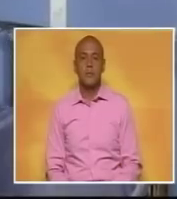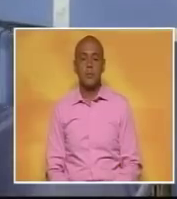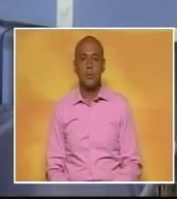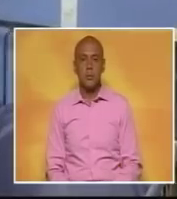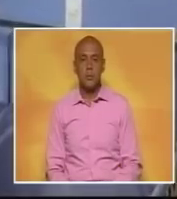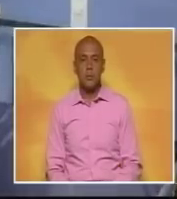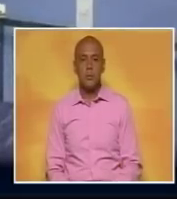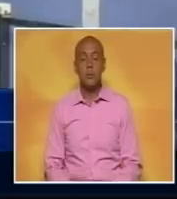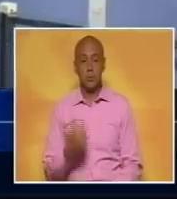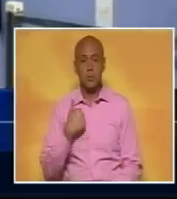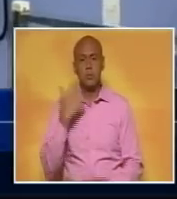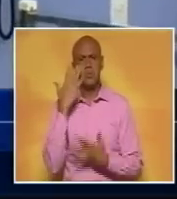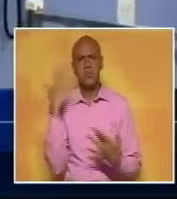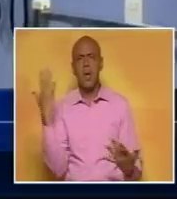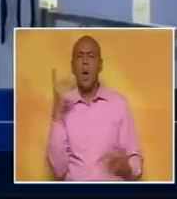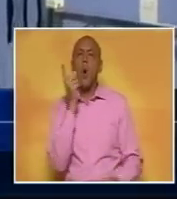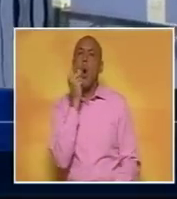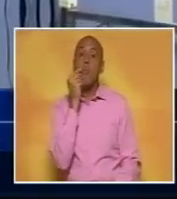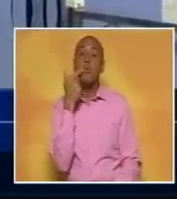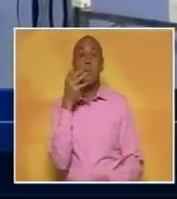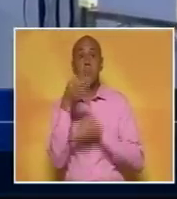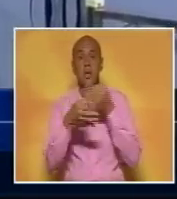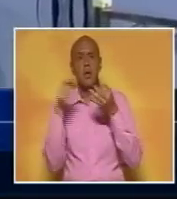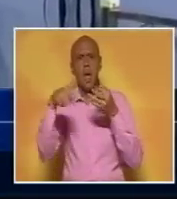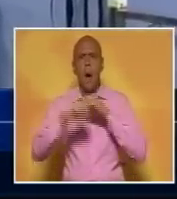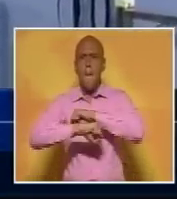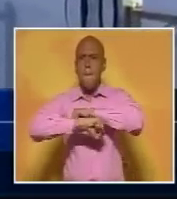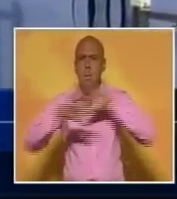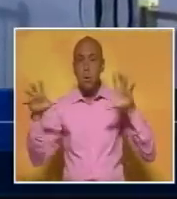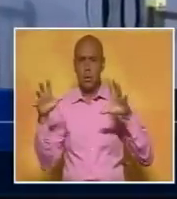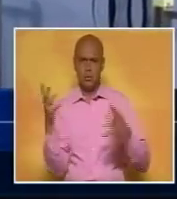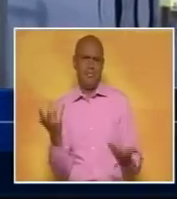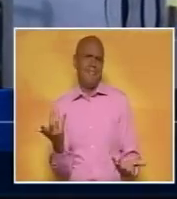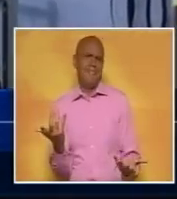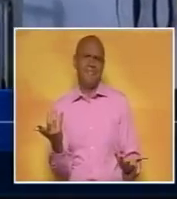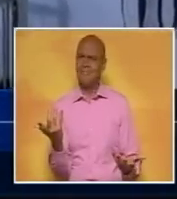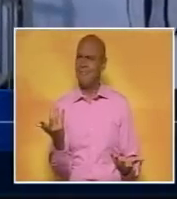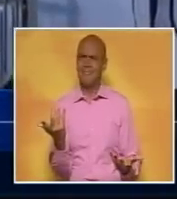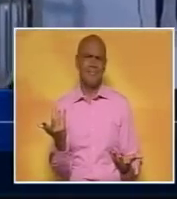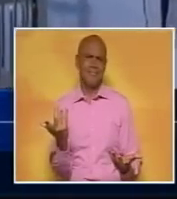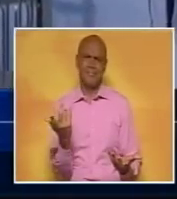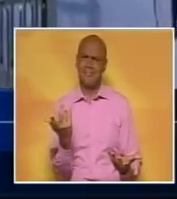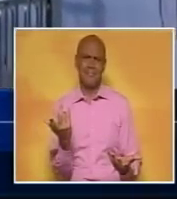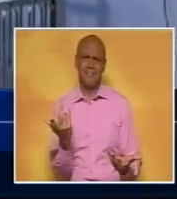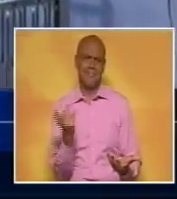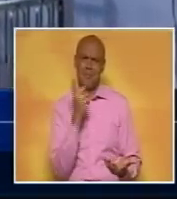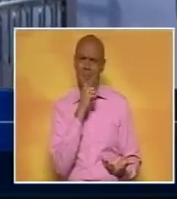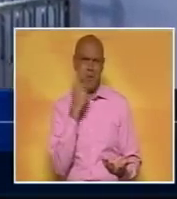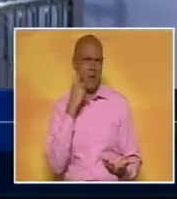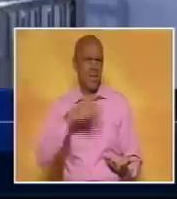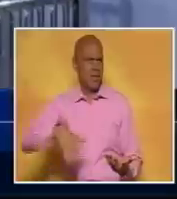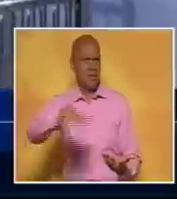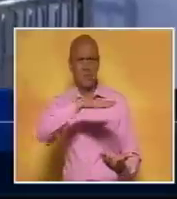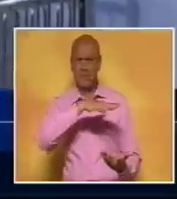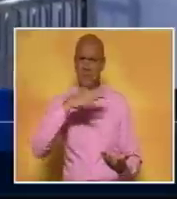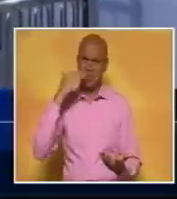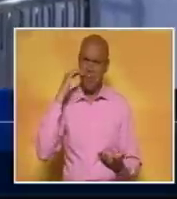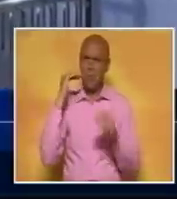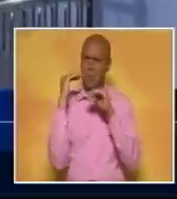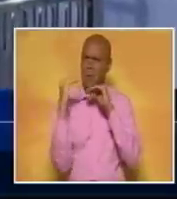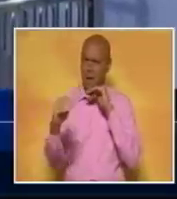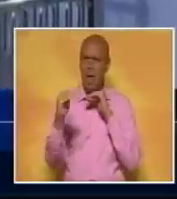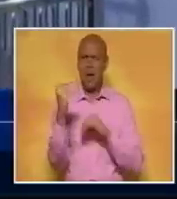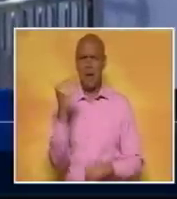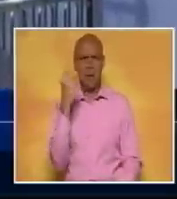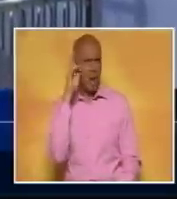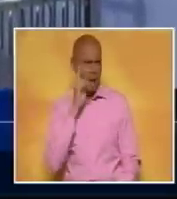Que se había explotado, que si no, bueno, que hubiese explotado, primero no estuviésemos aquí, ¿no? Estuviese toda esta área totalmente destruida. Solo